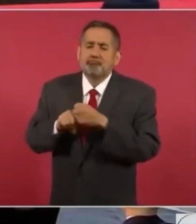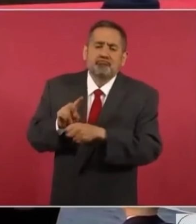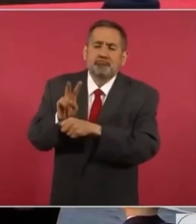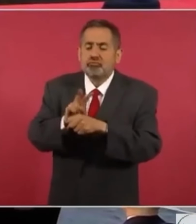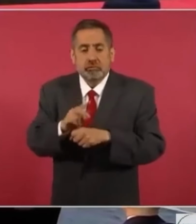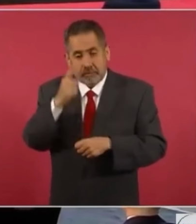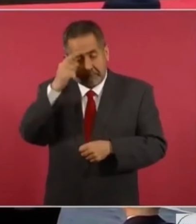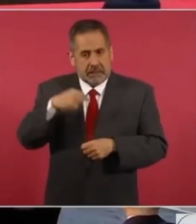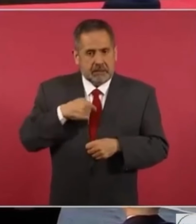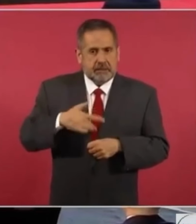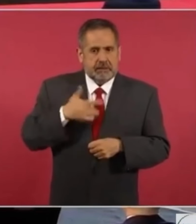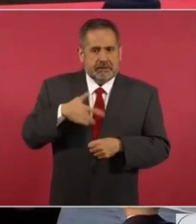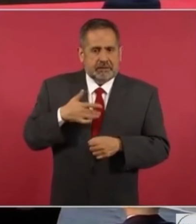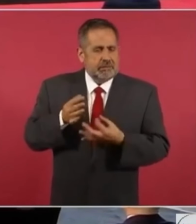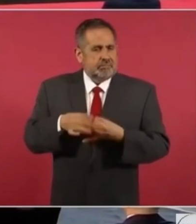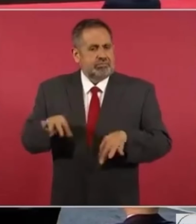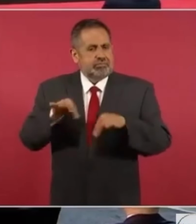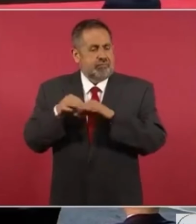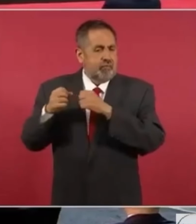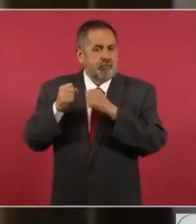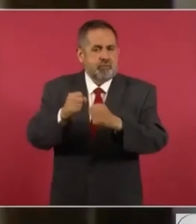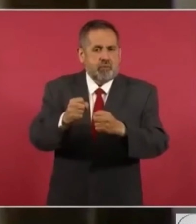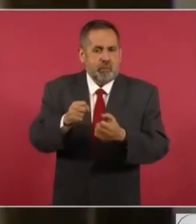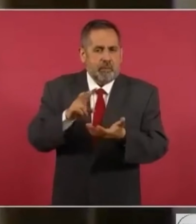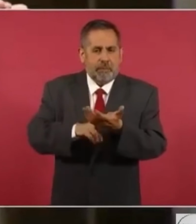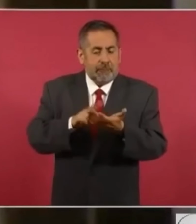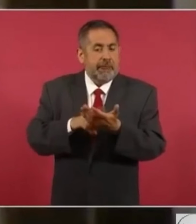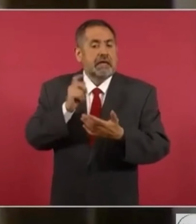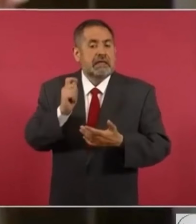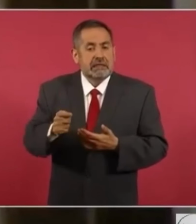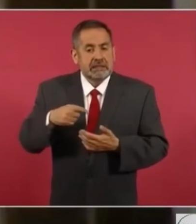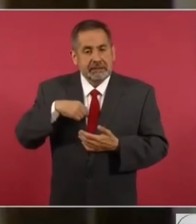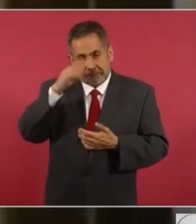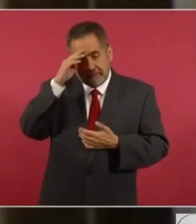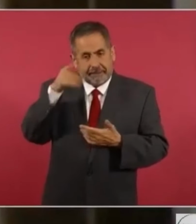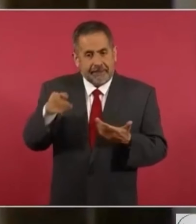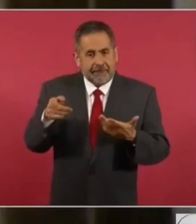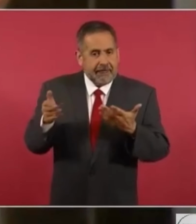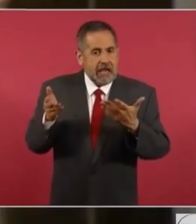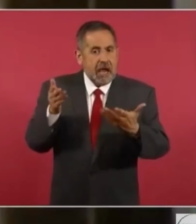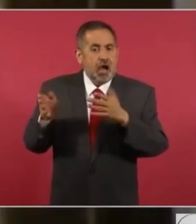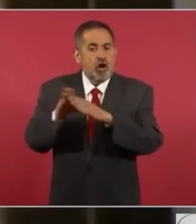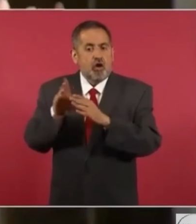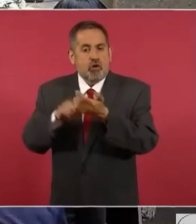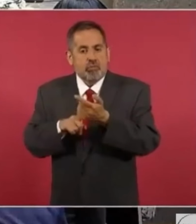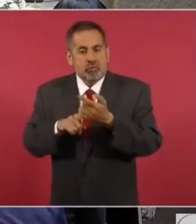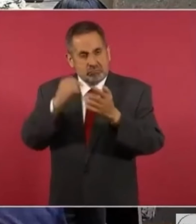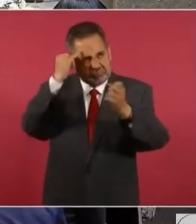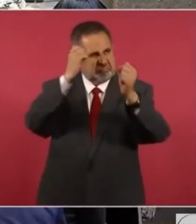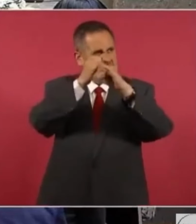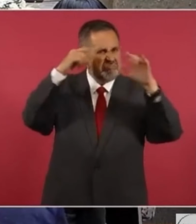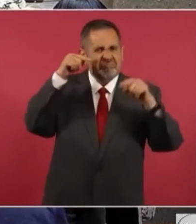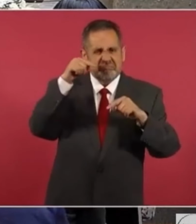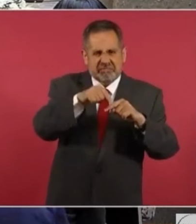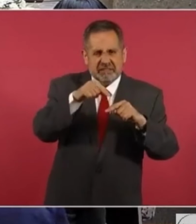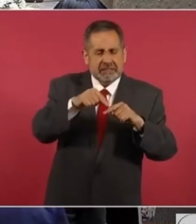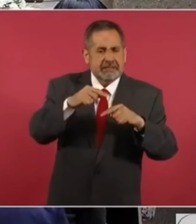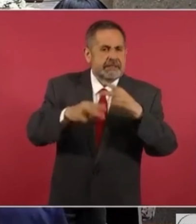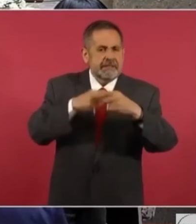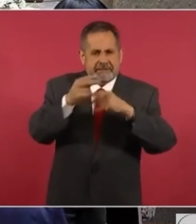tiene una potencia muy grande puesta en paralelo con estas visiones que luego